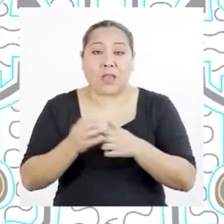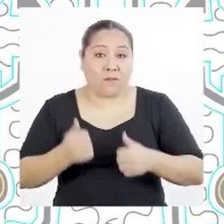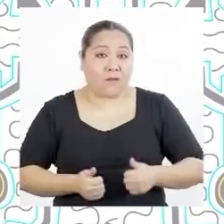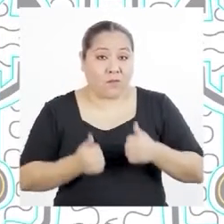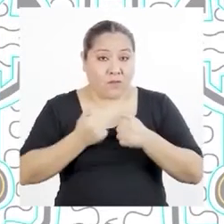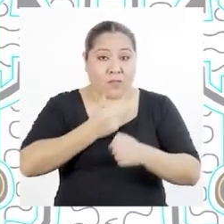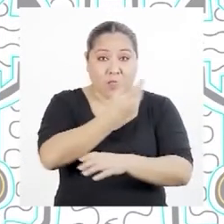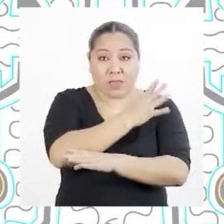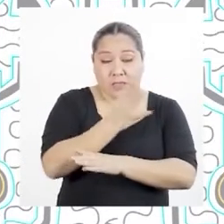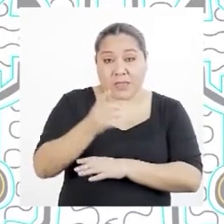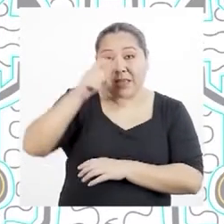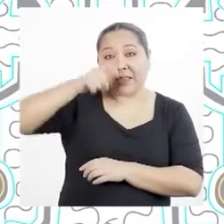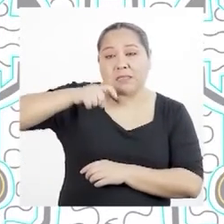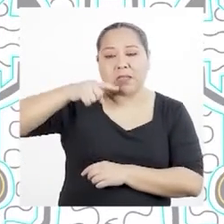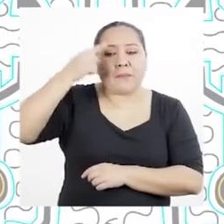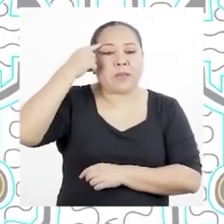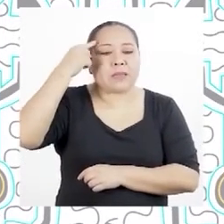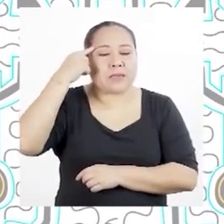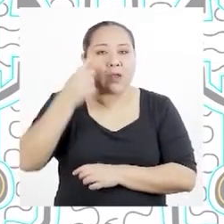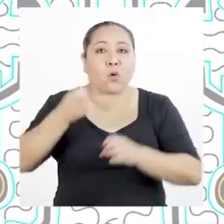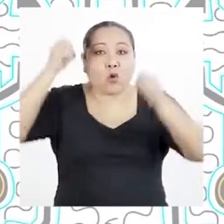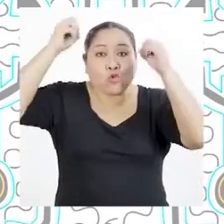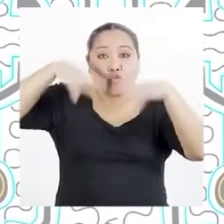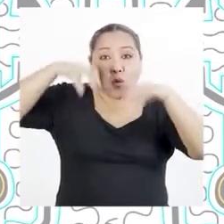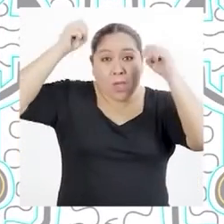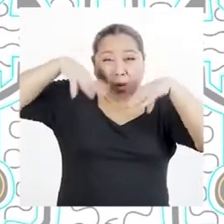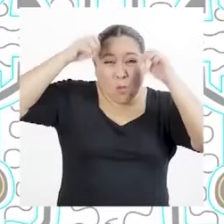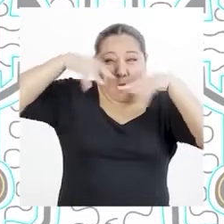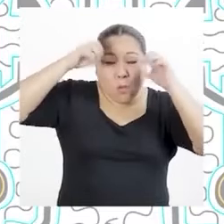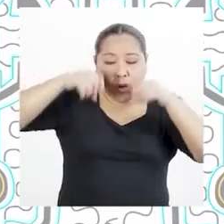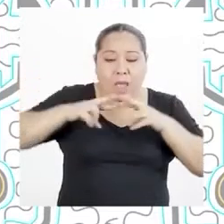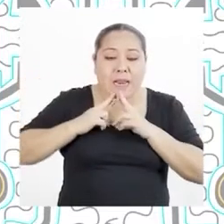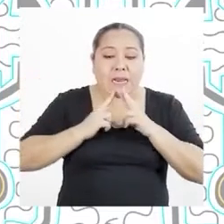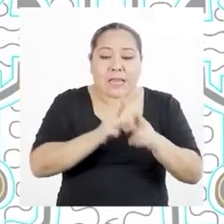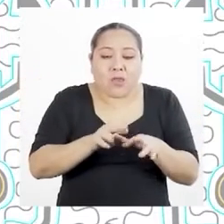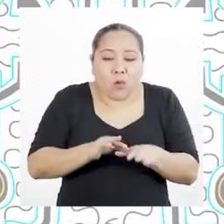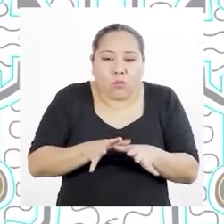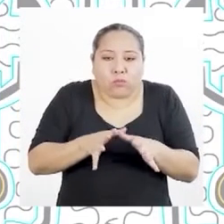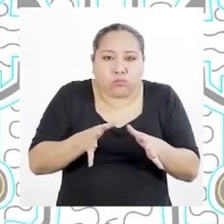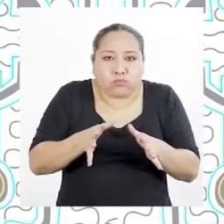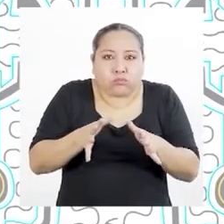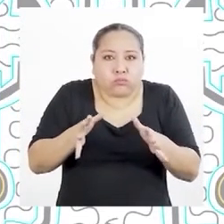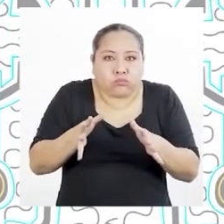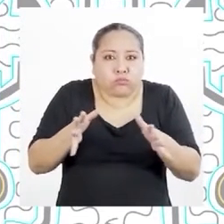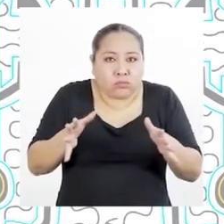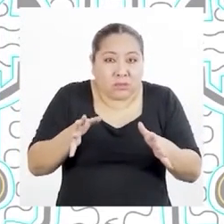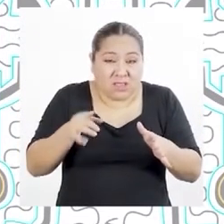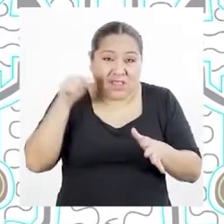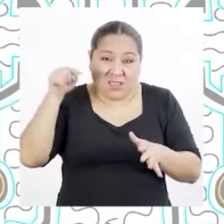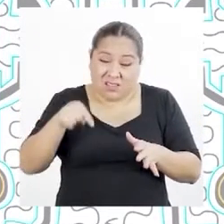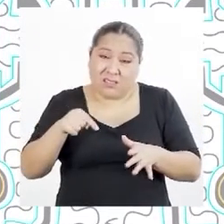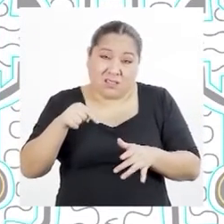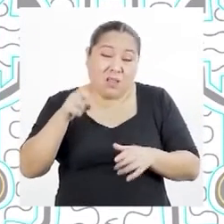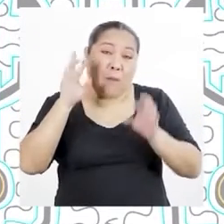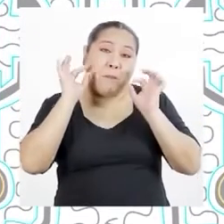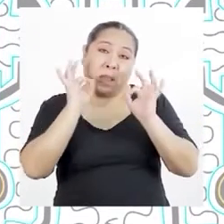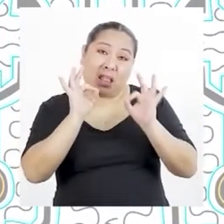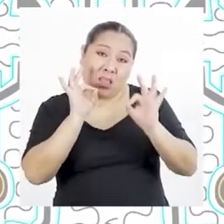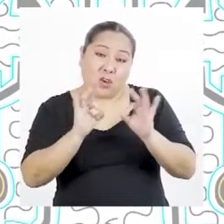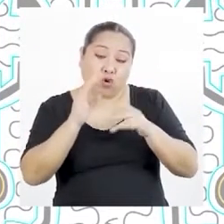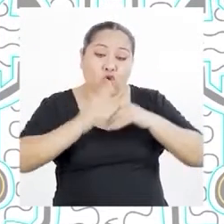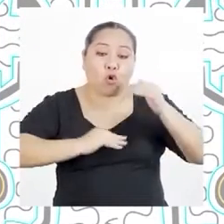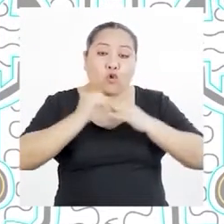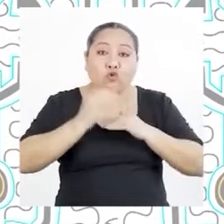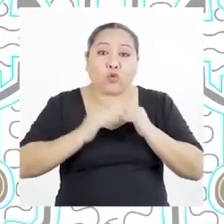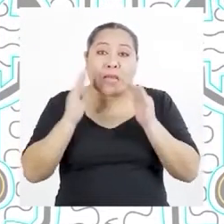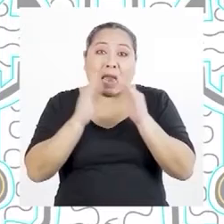selva deben tener en cuenta que cuando llueven los ríos suben mucho su caudal. Por eso es peligroso construir una vivienda cerca del